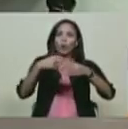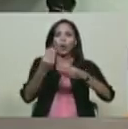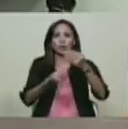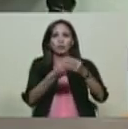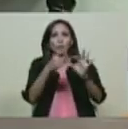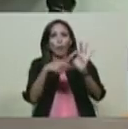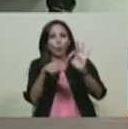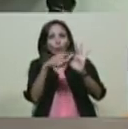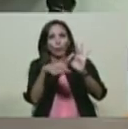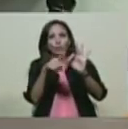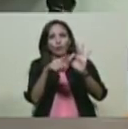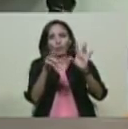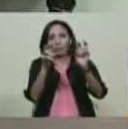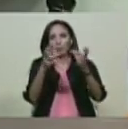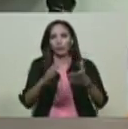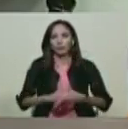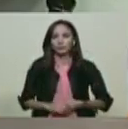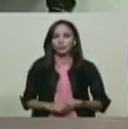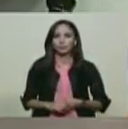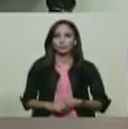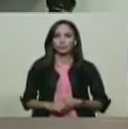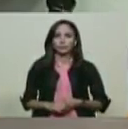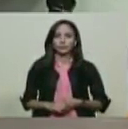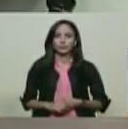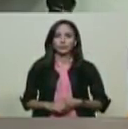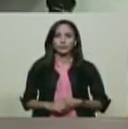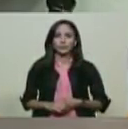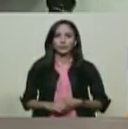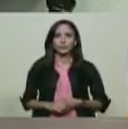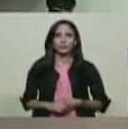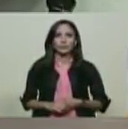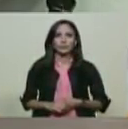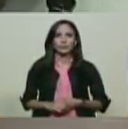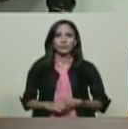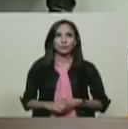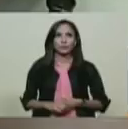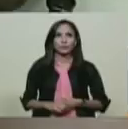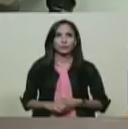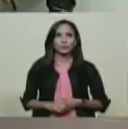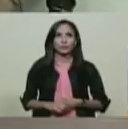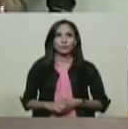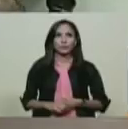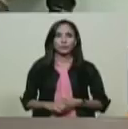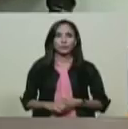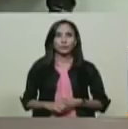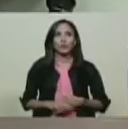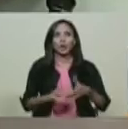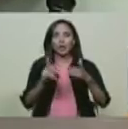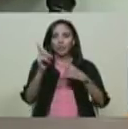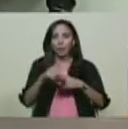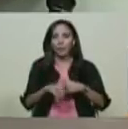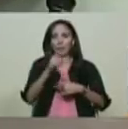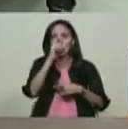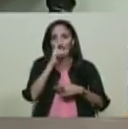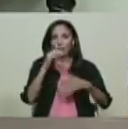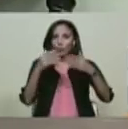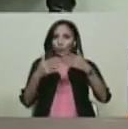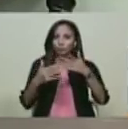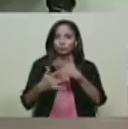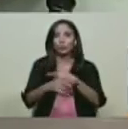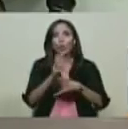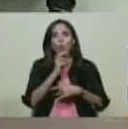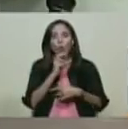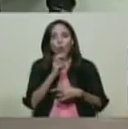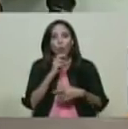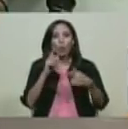los campos y bloques de la faja petrolífera del Orinoco. A eso también le vamos a sumar en el transcurso del año la riqueza del oro,